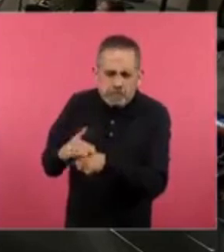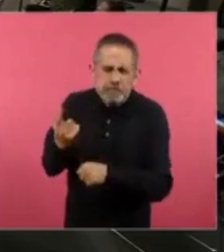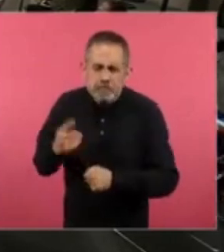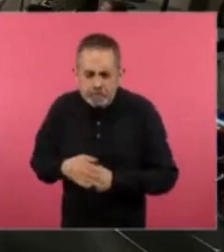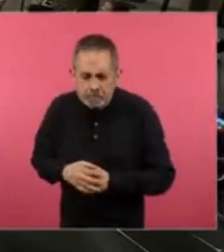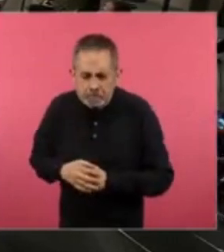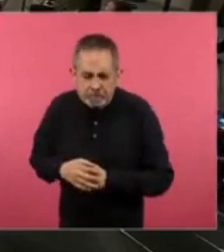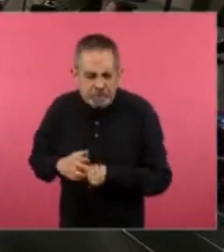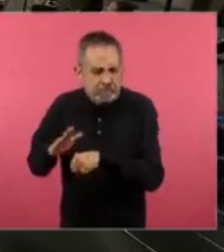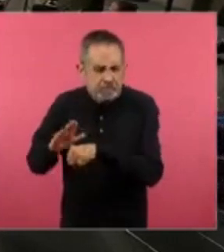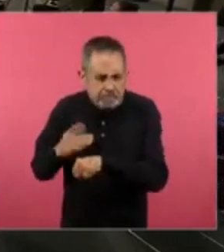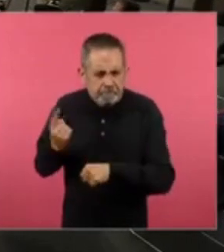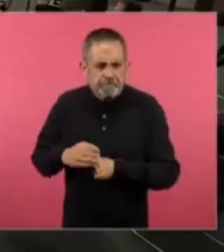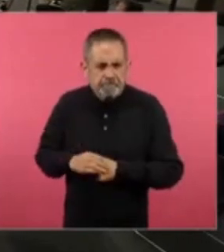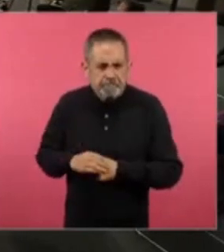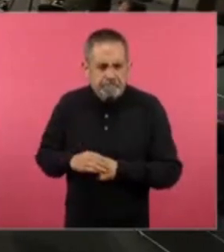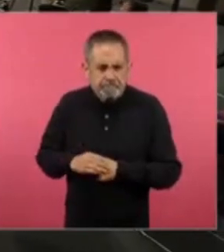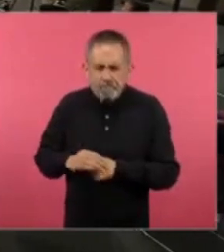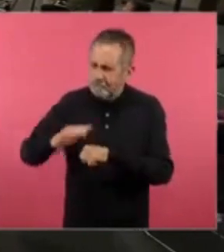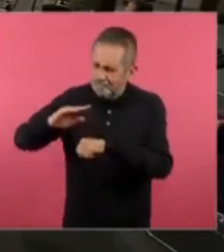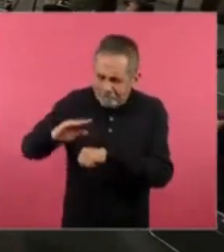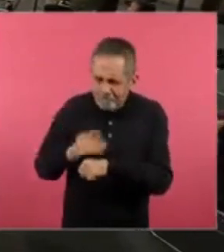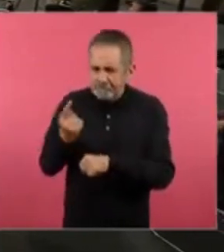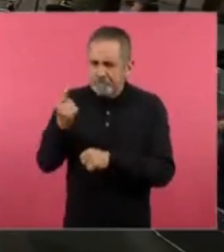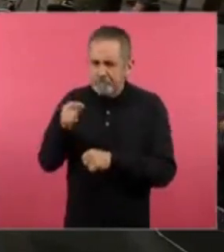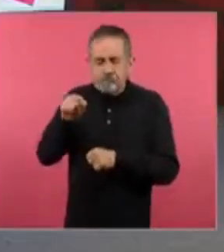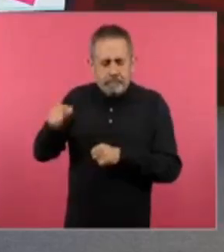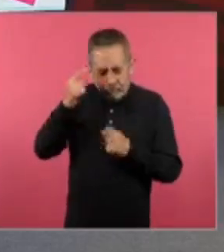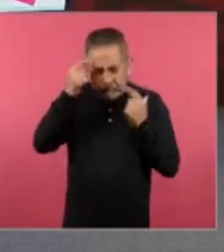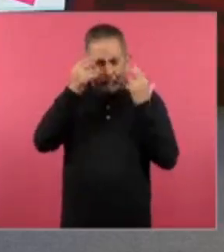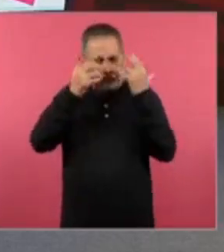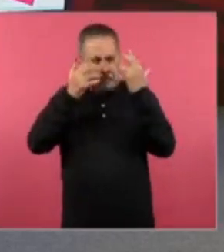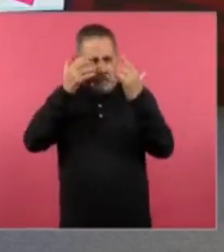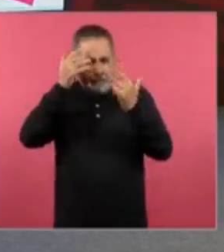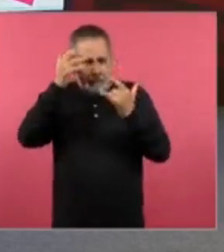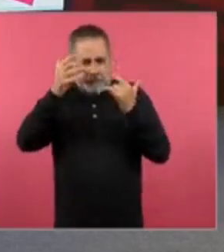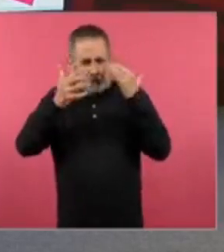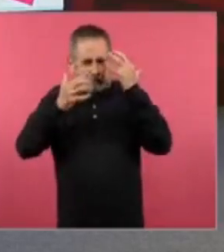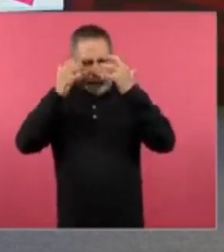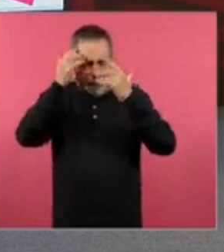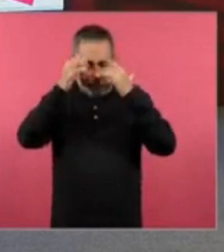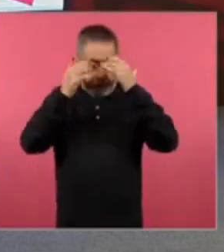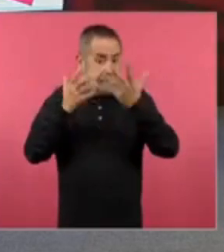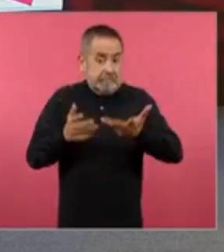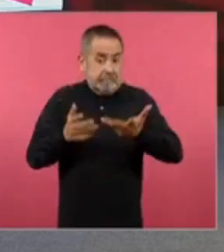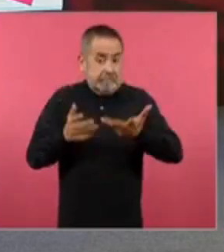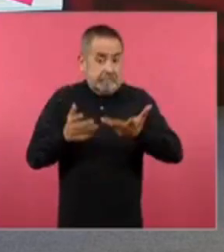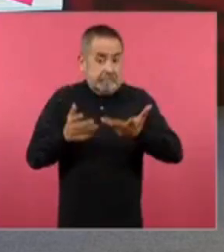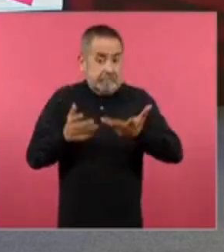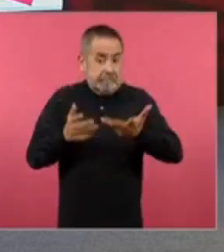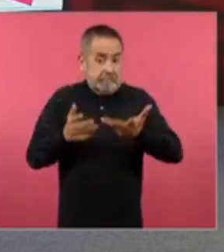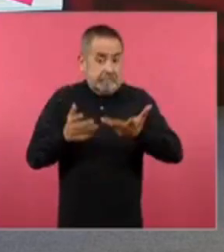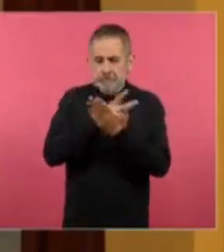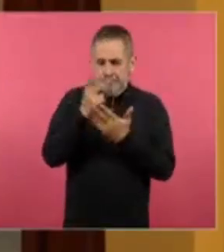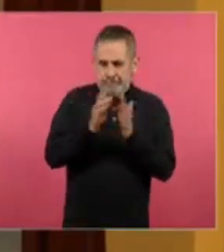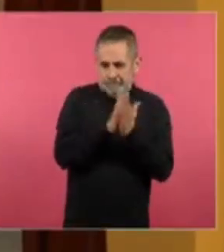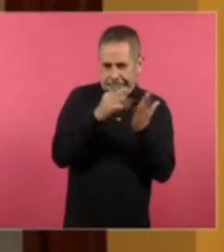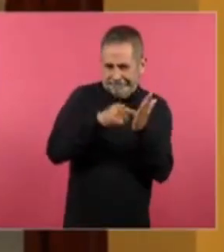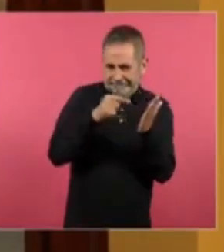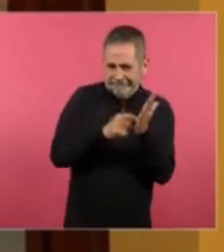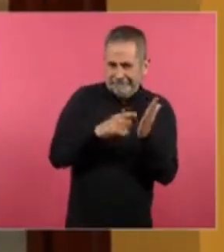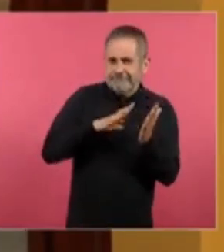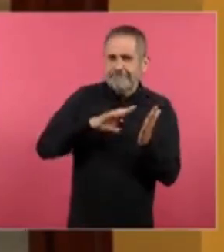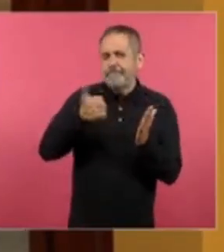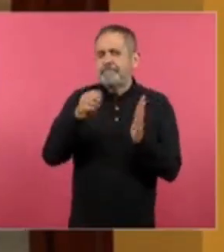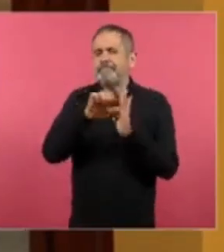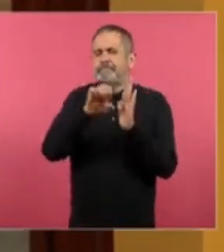Cabe señalar que en el libro de nuestros saberes se propone otra analogía asociada al